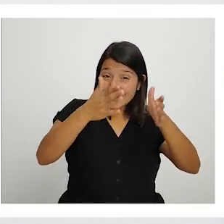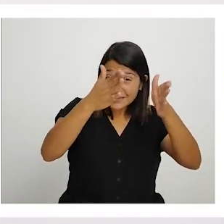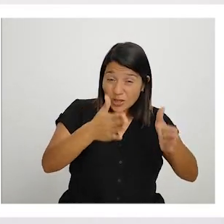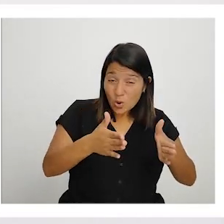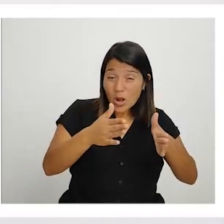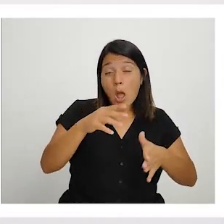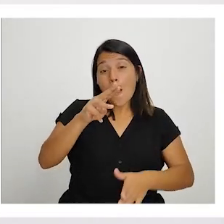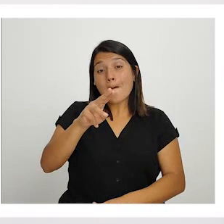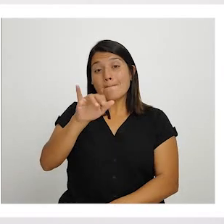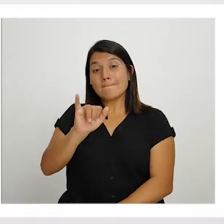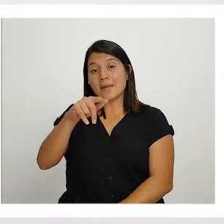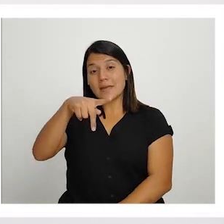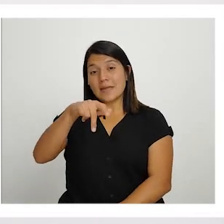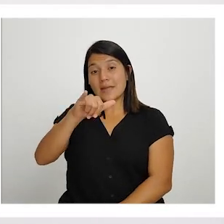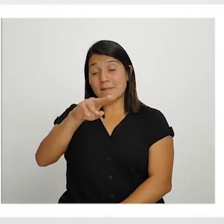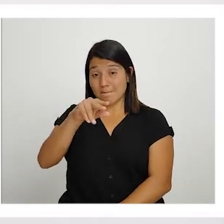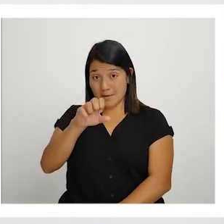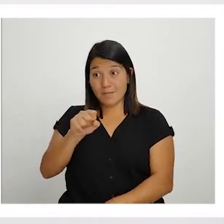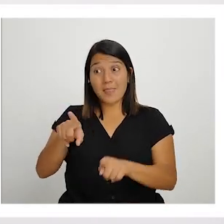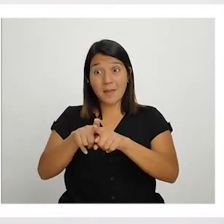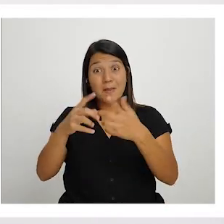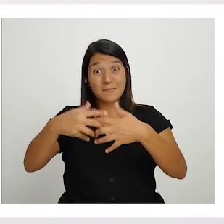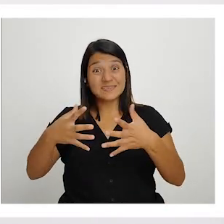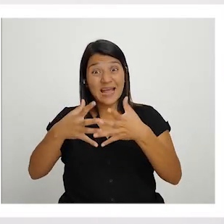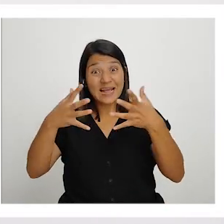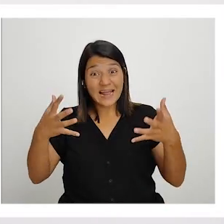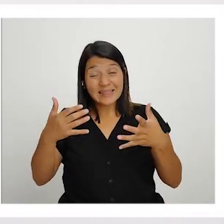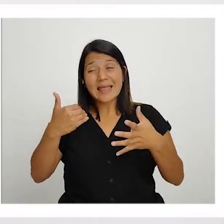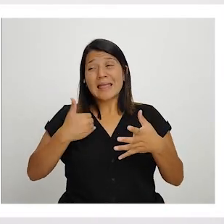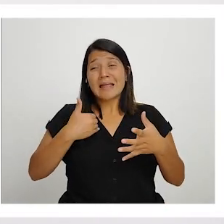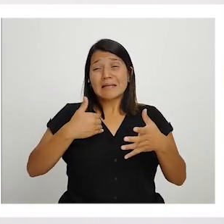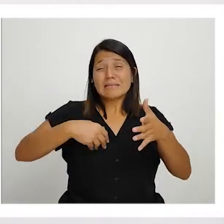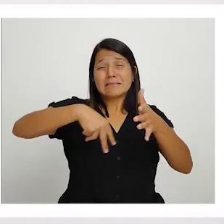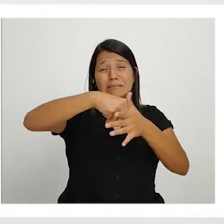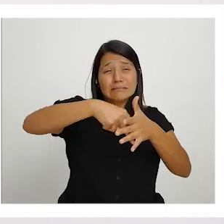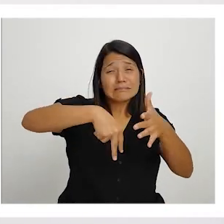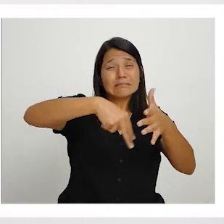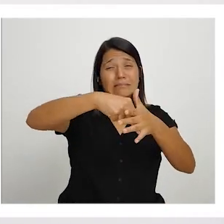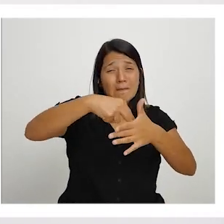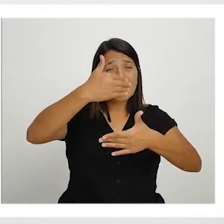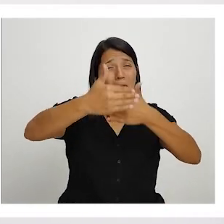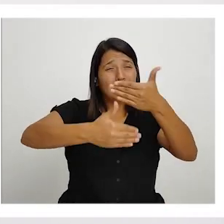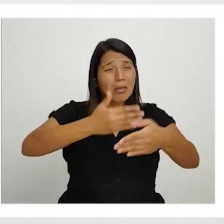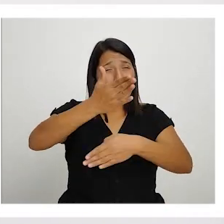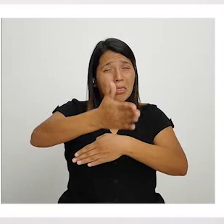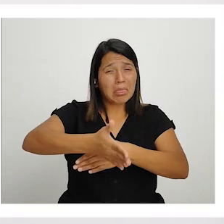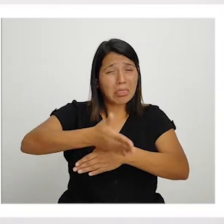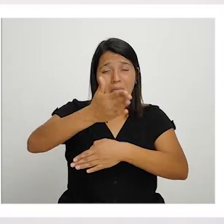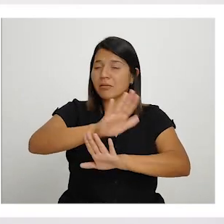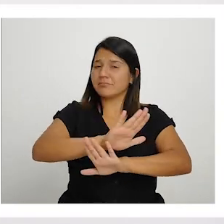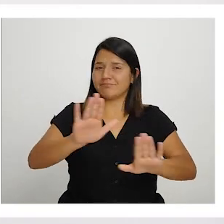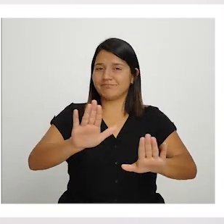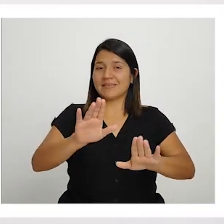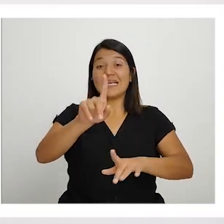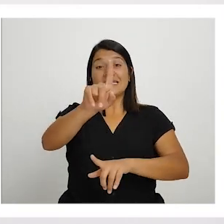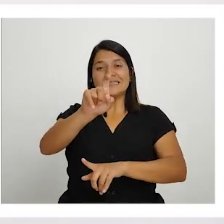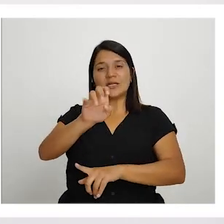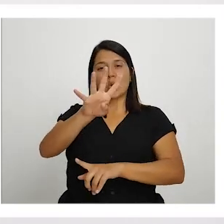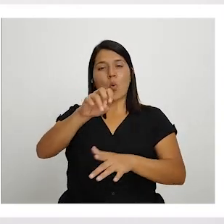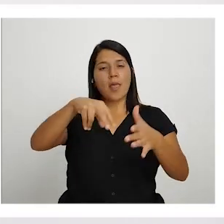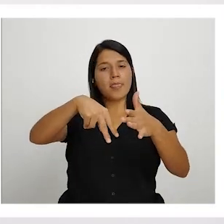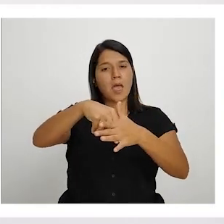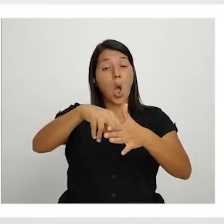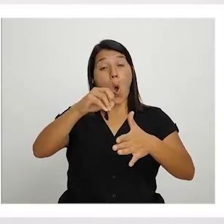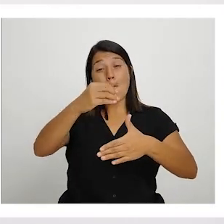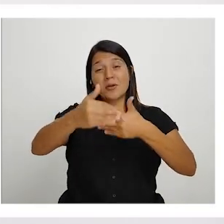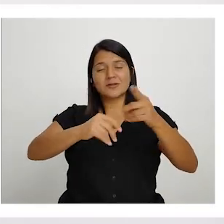medianas empresas y de las grandes también 140 obstáculos, trabas, cuellos de botella que pesaban